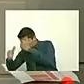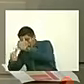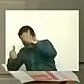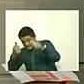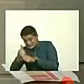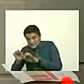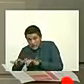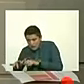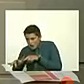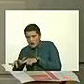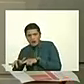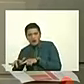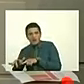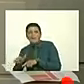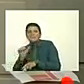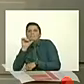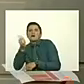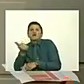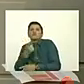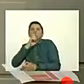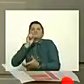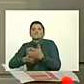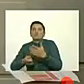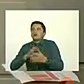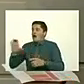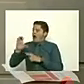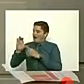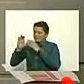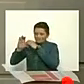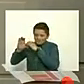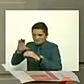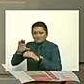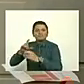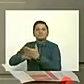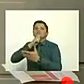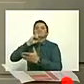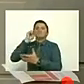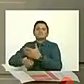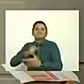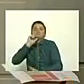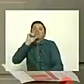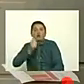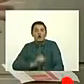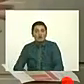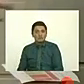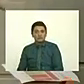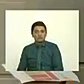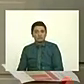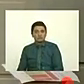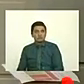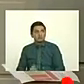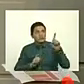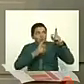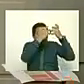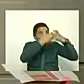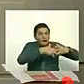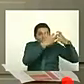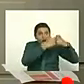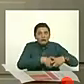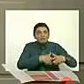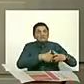más retefuente de su salario como trabajadora, como empleada, que